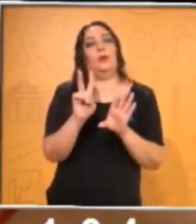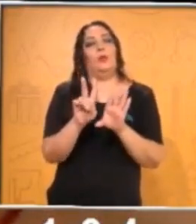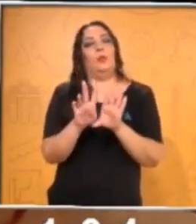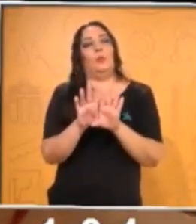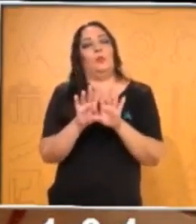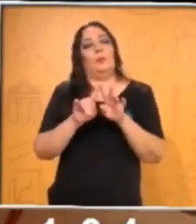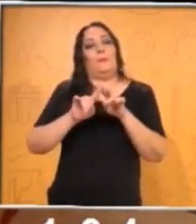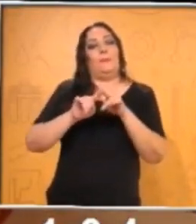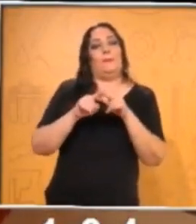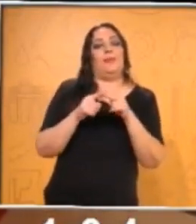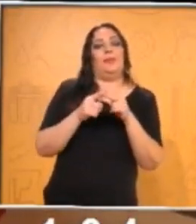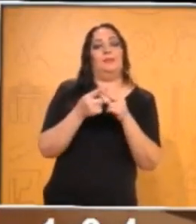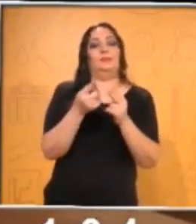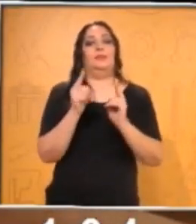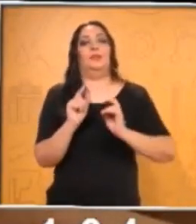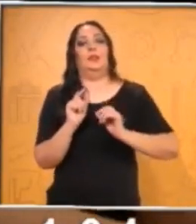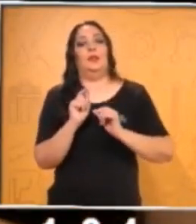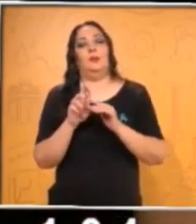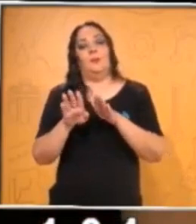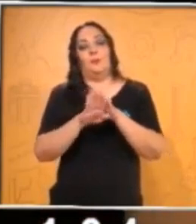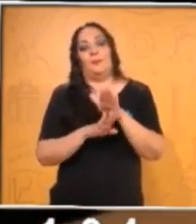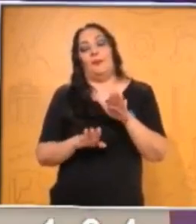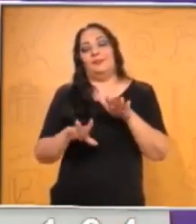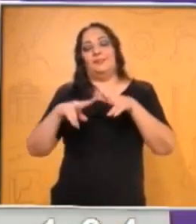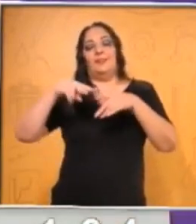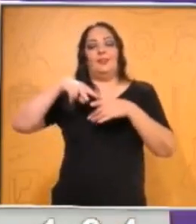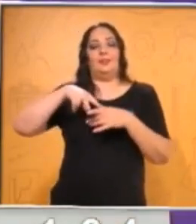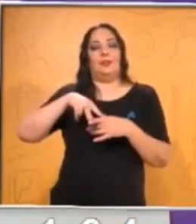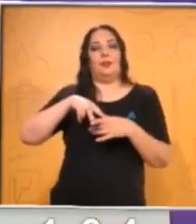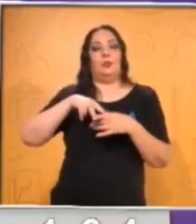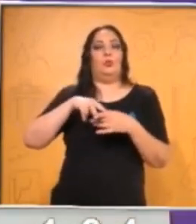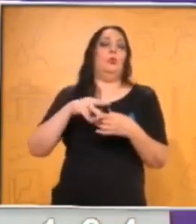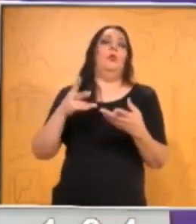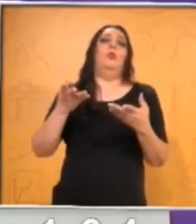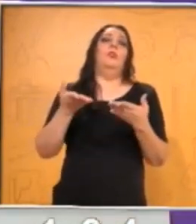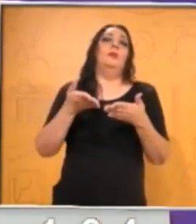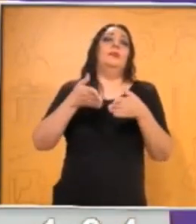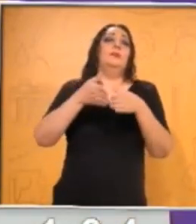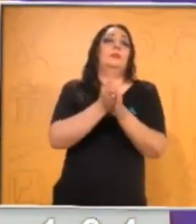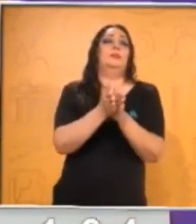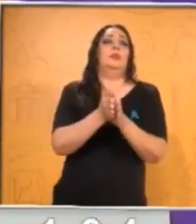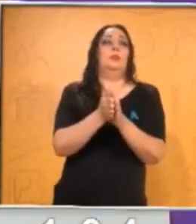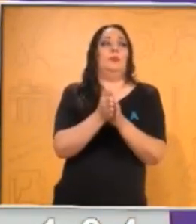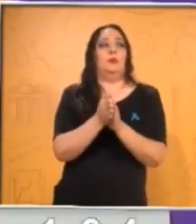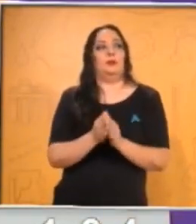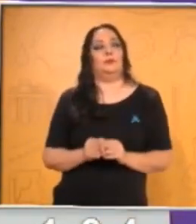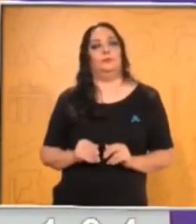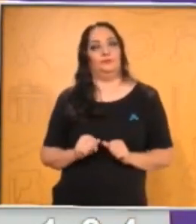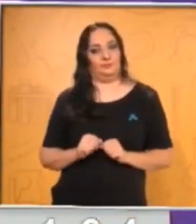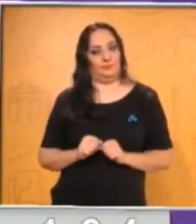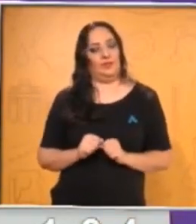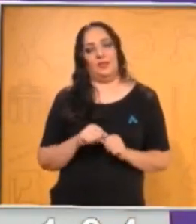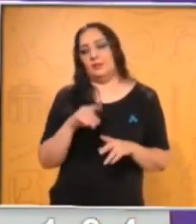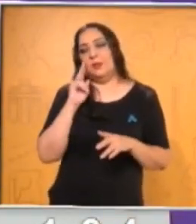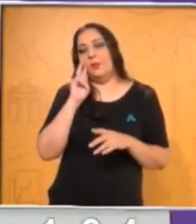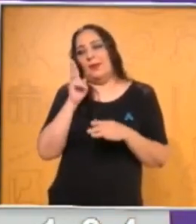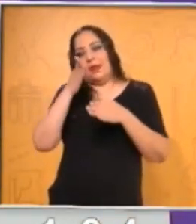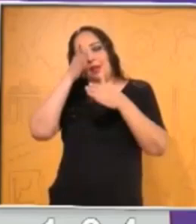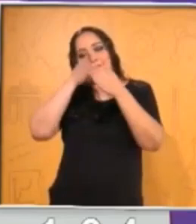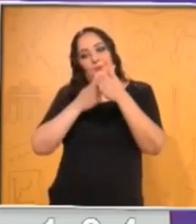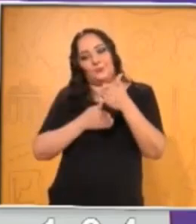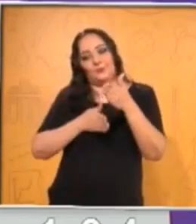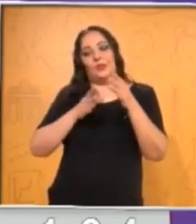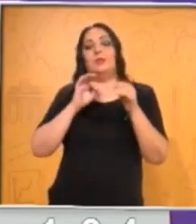donde empieza la base de este triángulo. Y lo vamos a doblar. Y donde está marcada la línea del doblez, ¿verdad? Y donde está el doblez, así